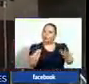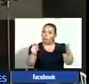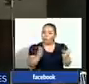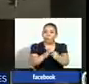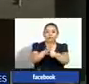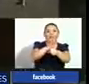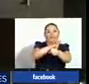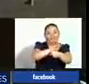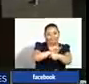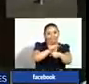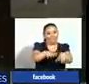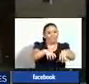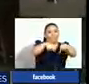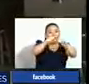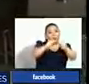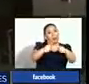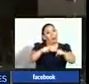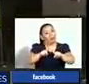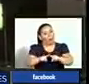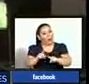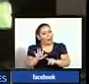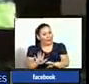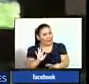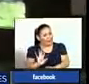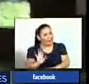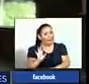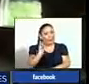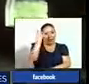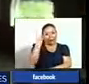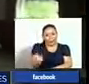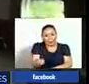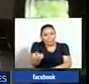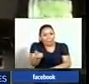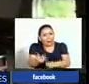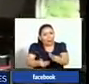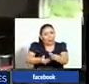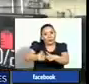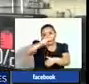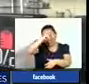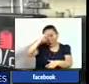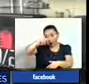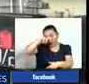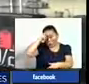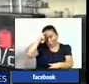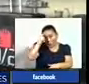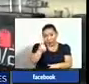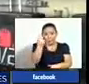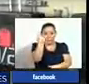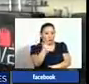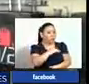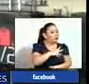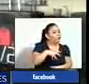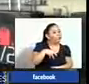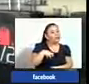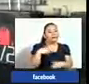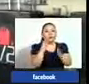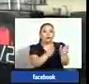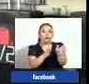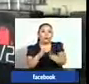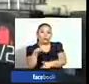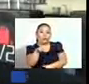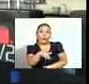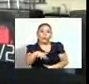pandemia de COVID-19. Sin embargo, a pocos días de la reapertura de la economía, los administradores de estos centros de